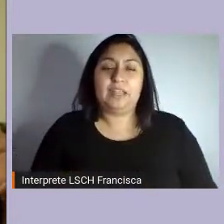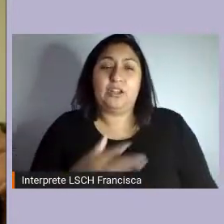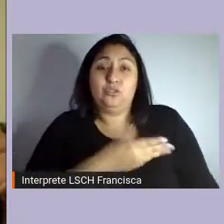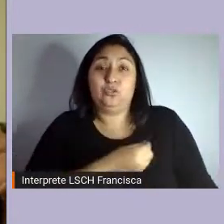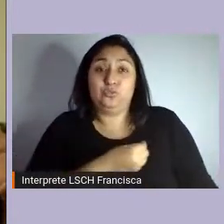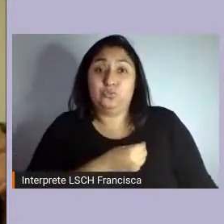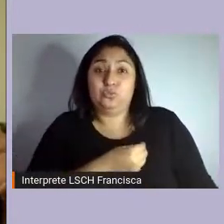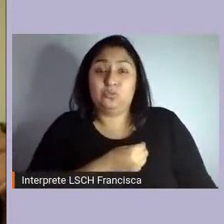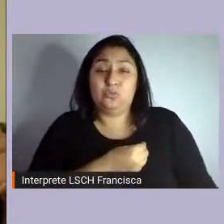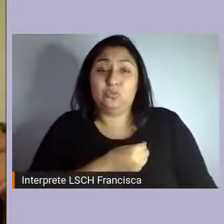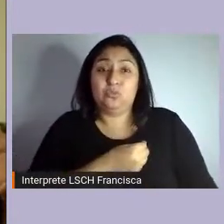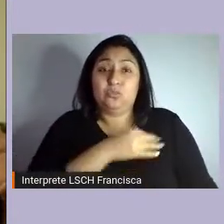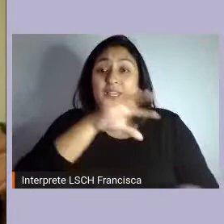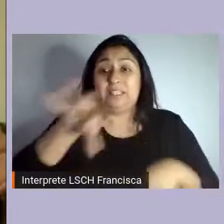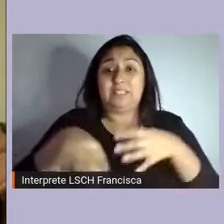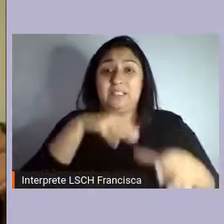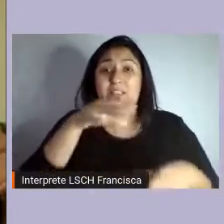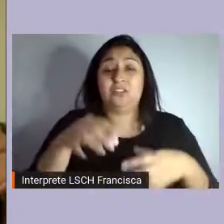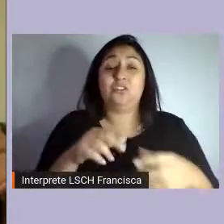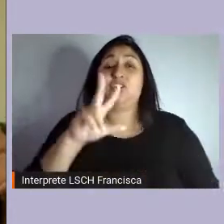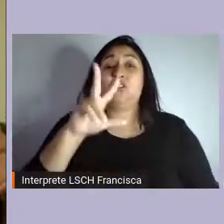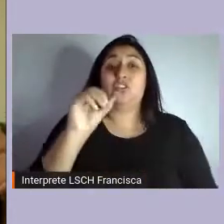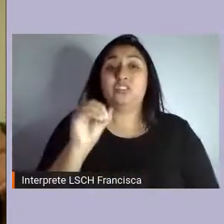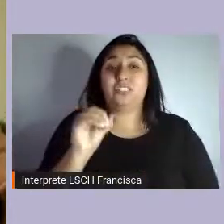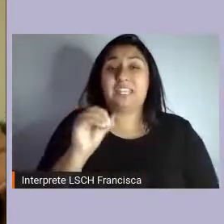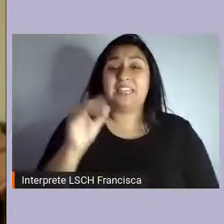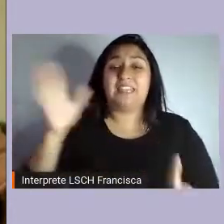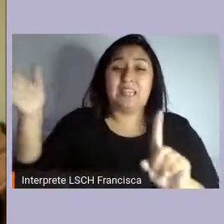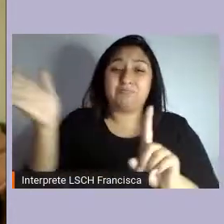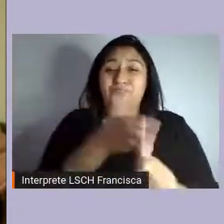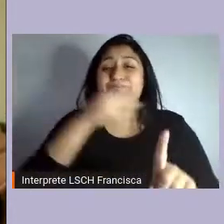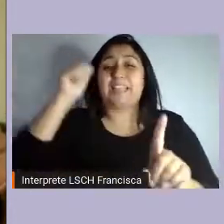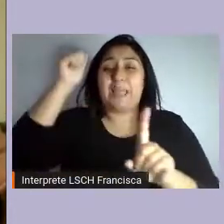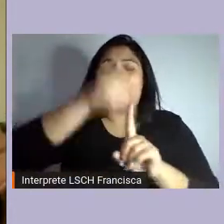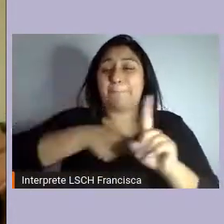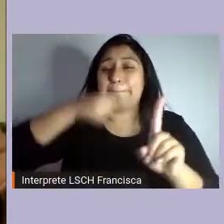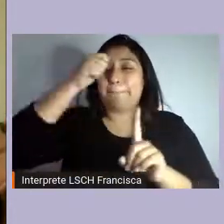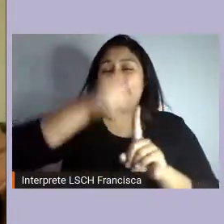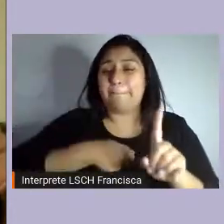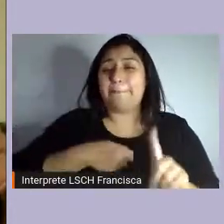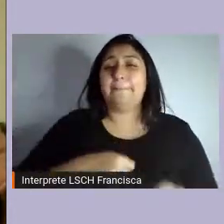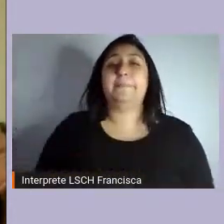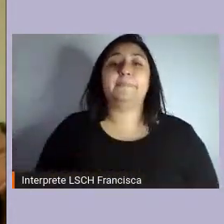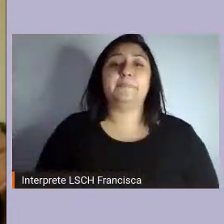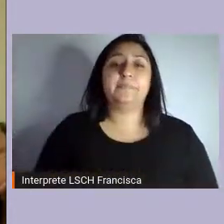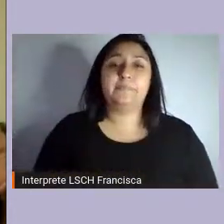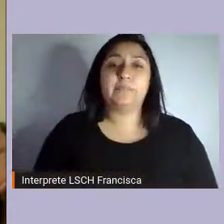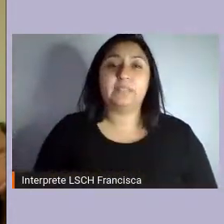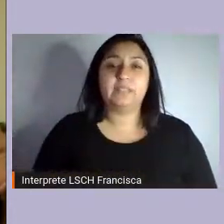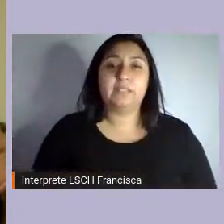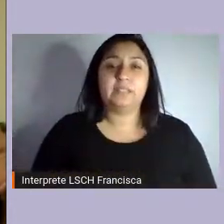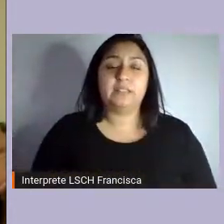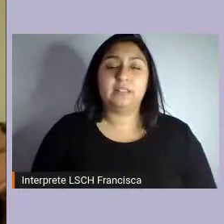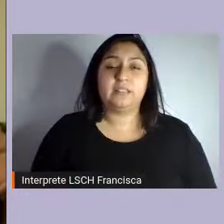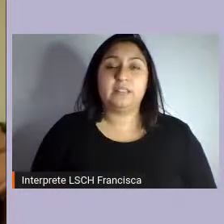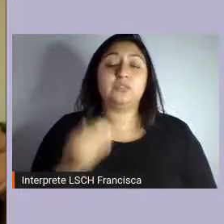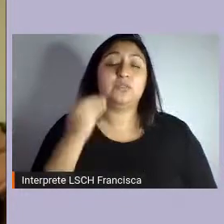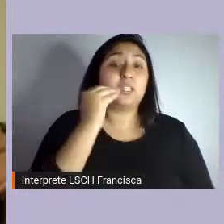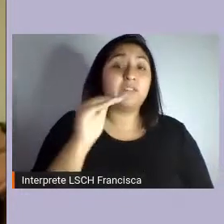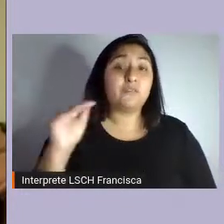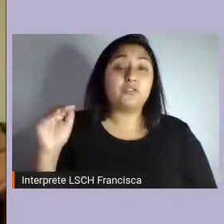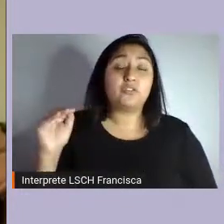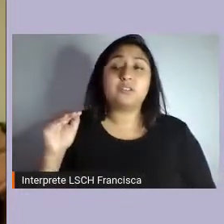aquel desastre con 80 chicotazos, 10 por cada bribolazo. Entonces, una infancia bastante plena, que se oscurece